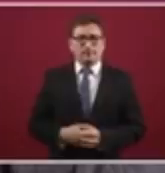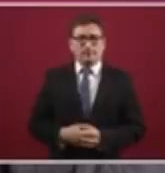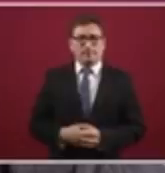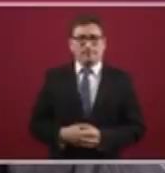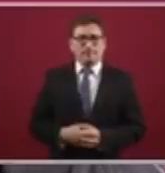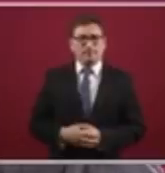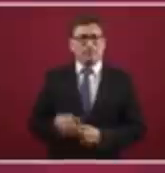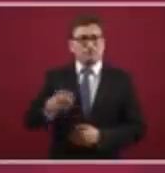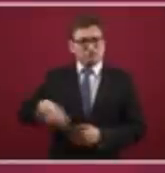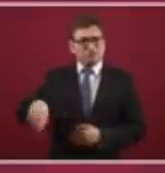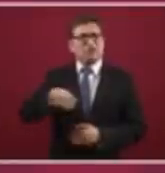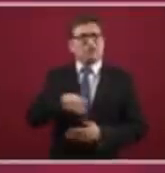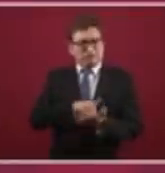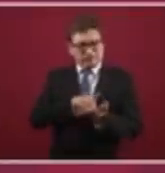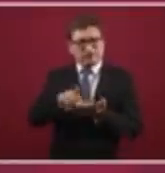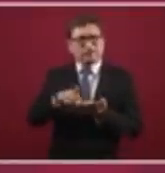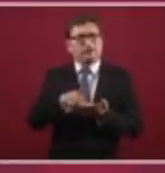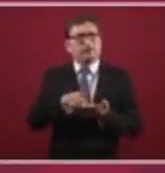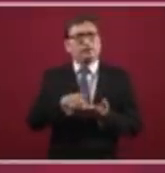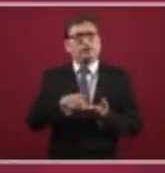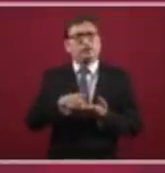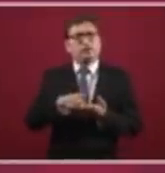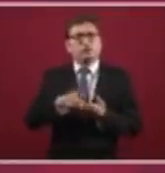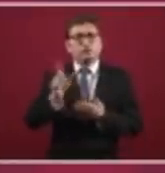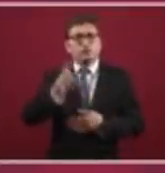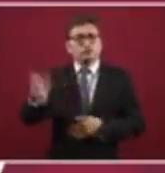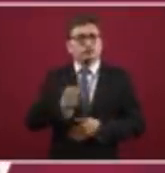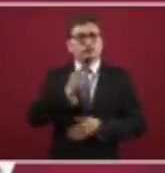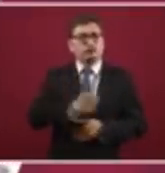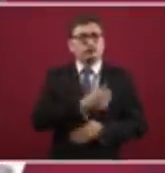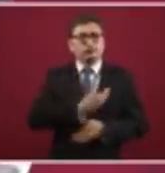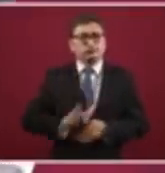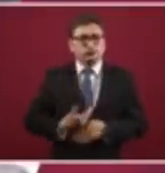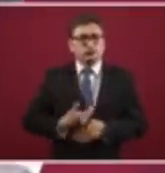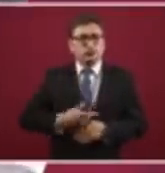el derecho a cambiar la forma de su gobierno